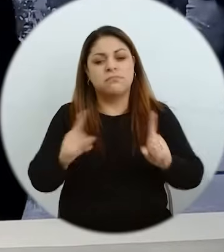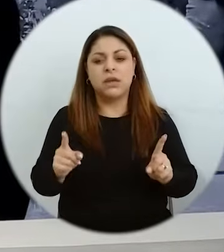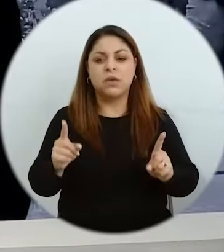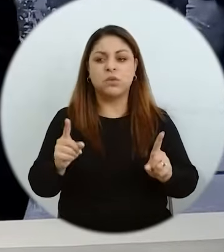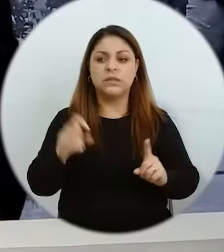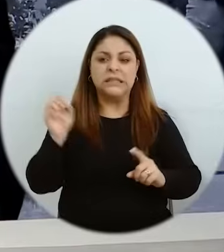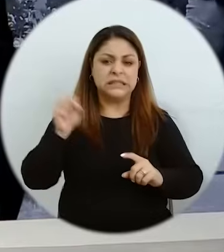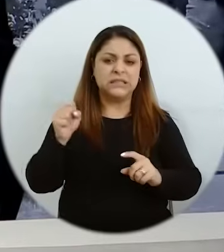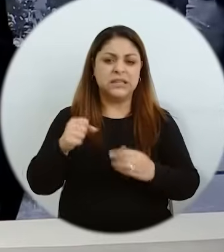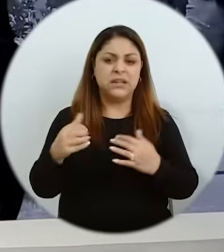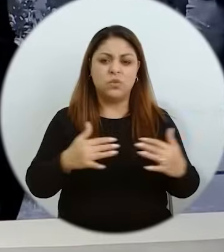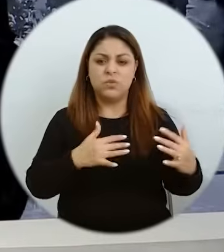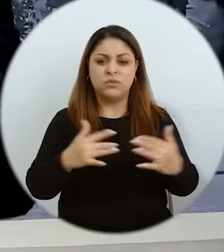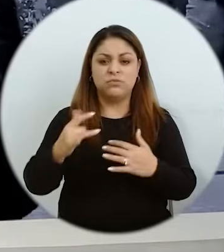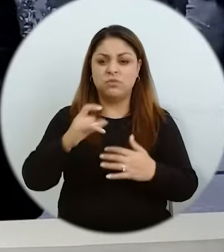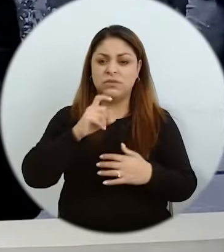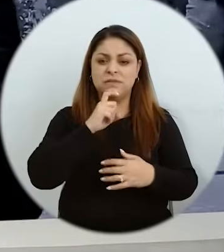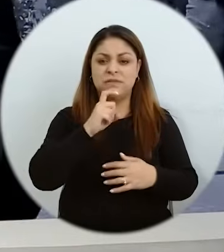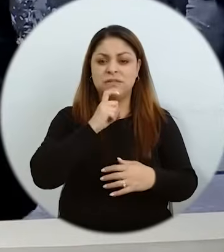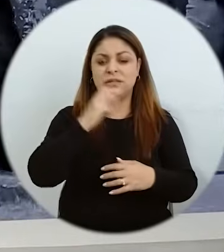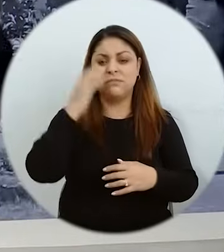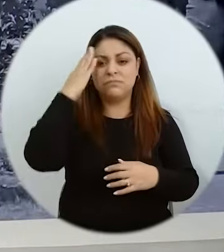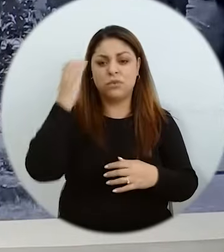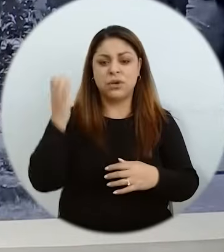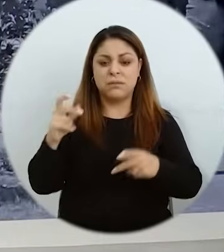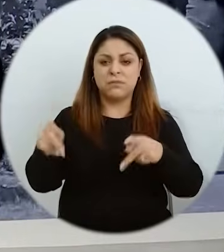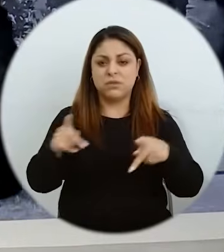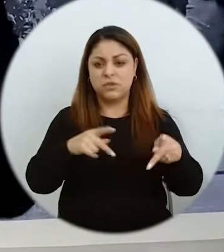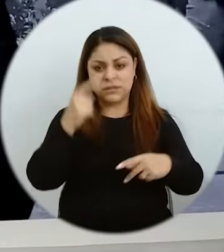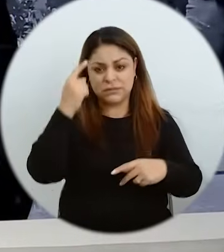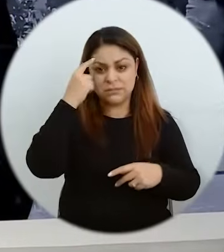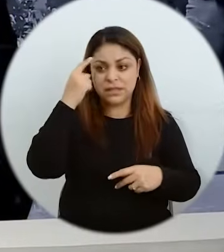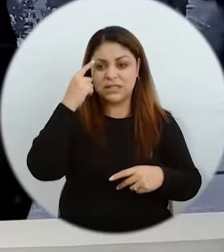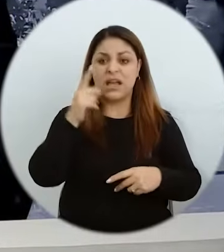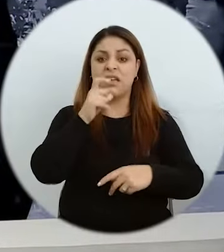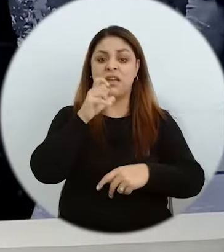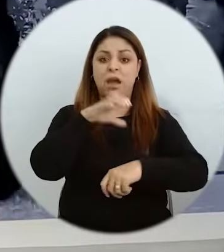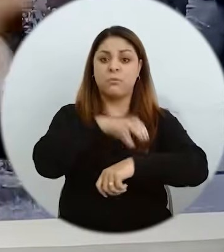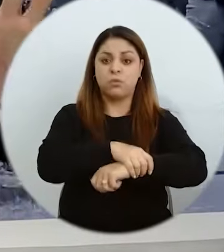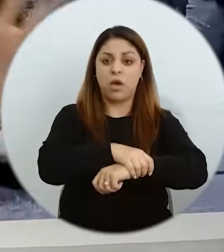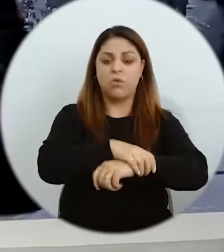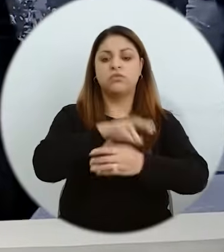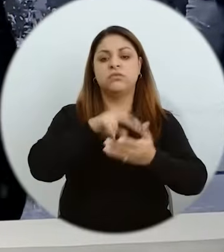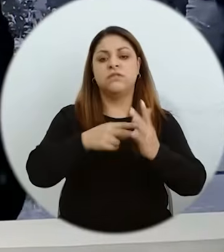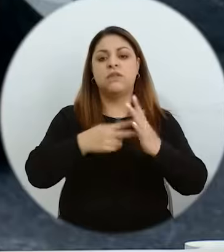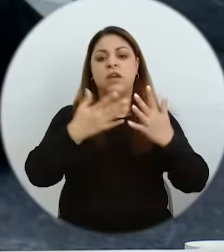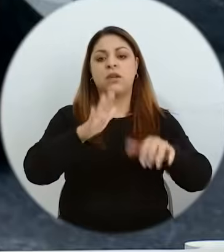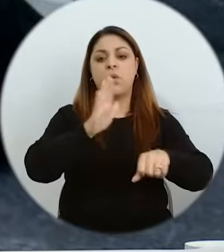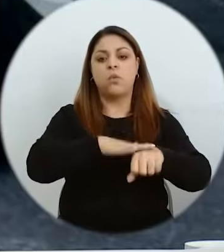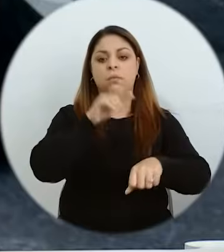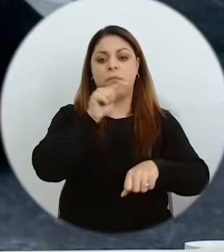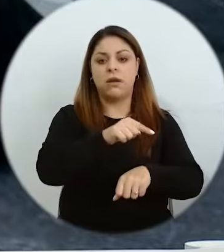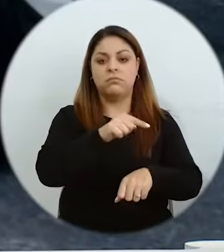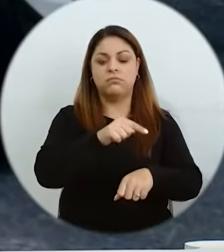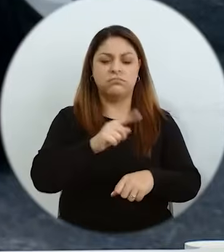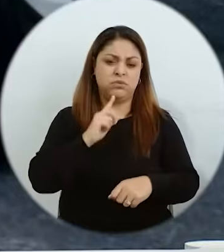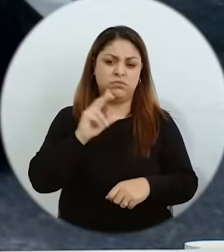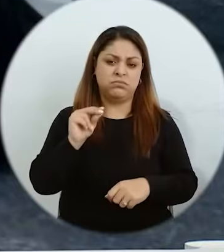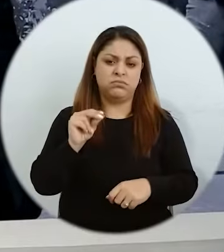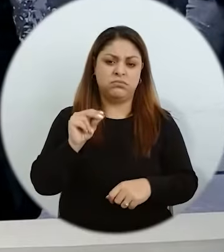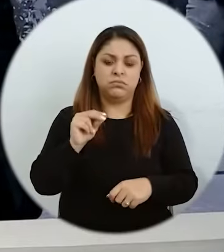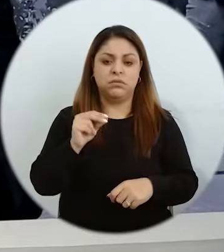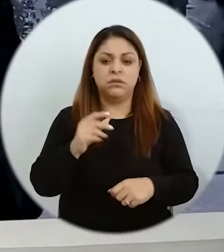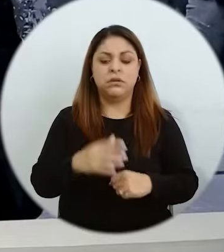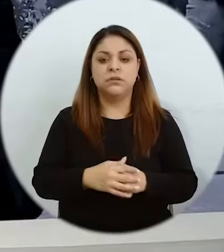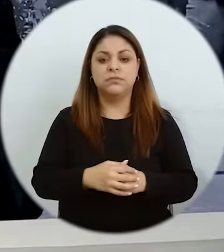muy difícil, porque las personas creen que quien es capturado ya es culpable. Exacto. Entonces, y además